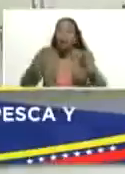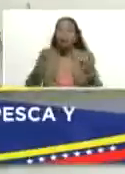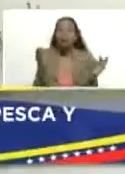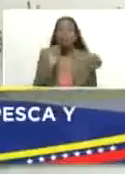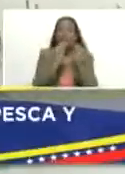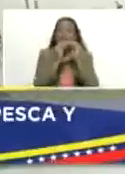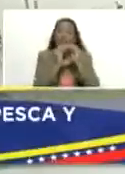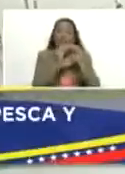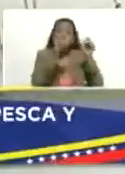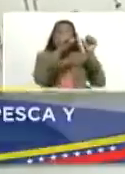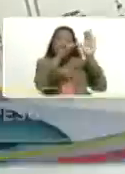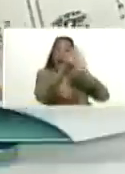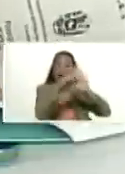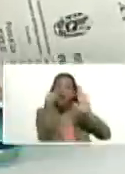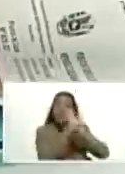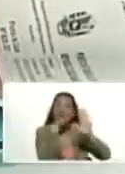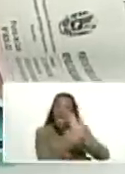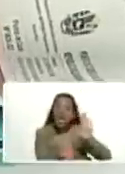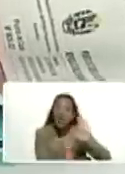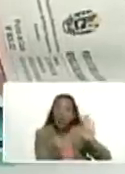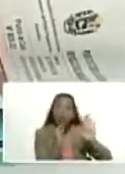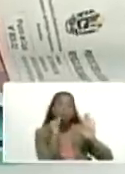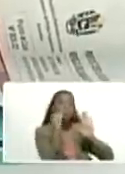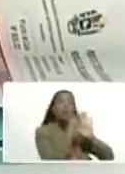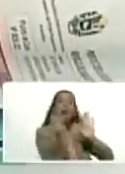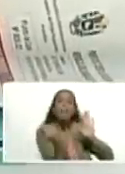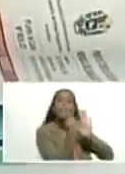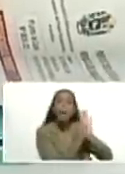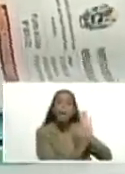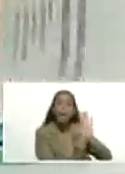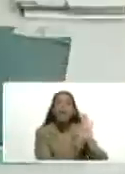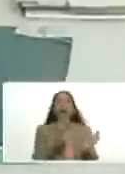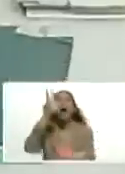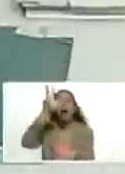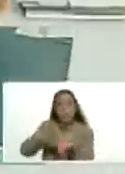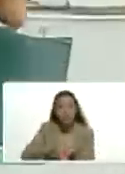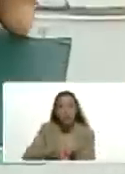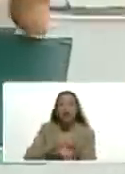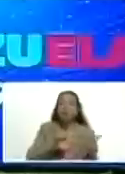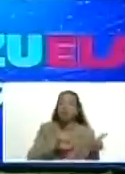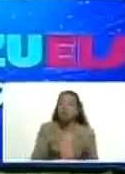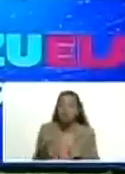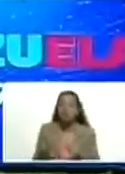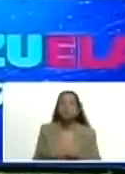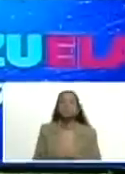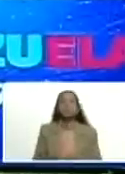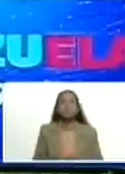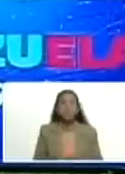pulirla, perfeccionarla, ampliarla. Aprobado.